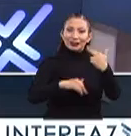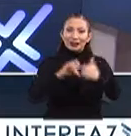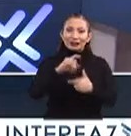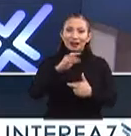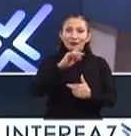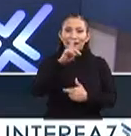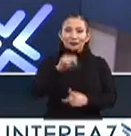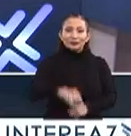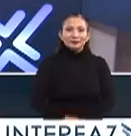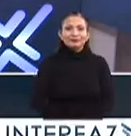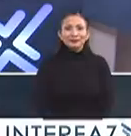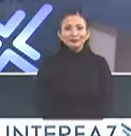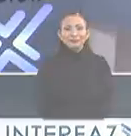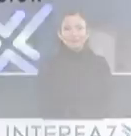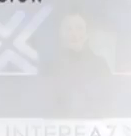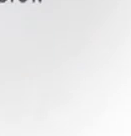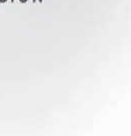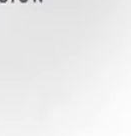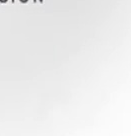Esto es Interfaz.